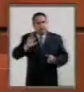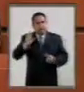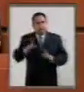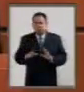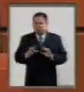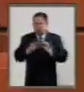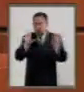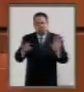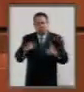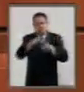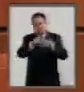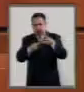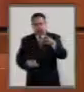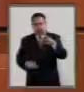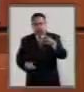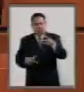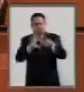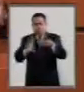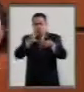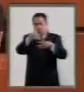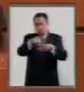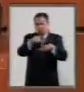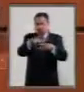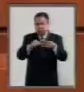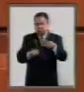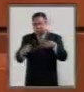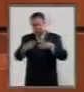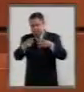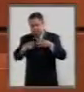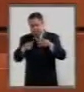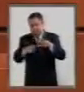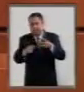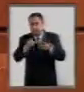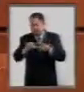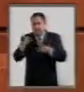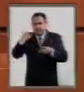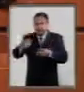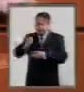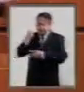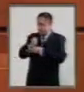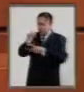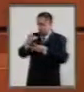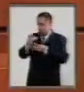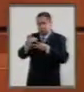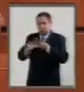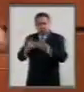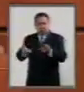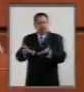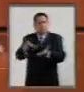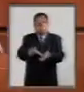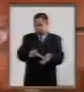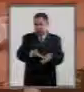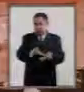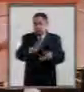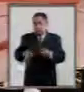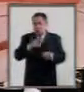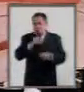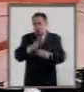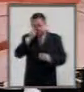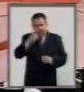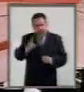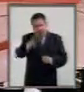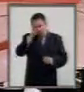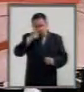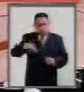quedan cubiertos con los tres resolutivos primeros que sí quedaron aprobados y que están contenidos en el punto de acuerdo